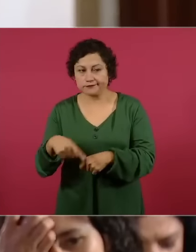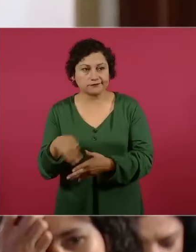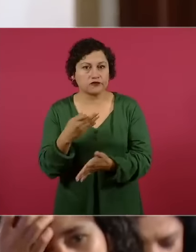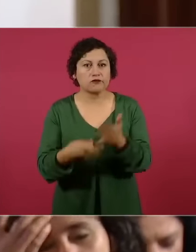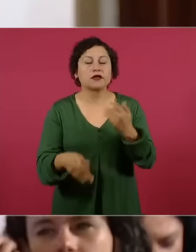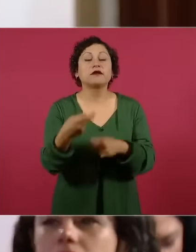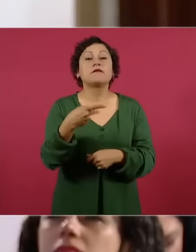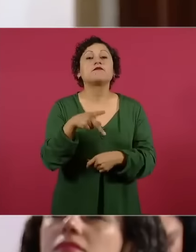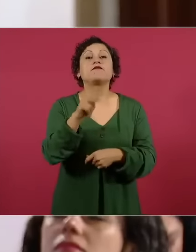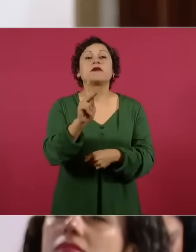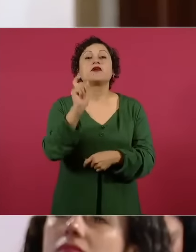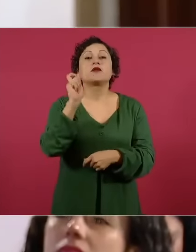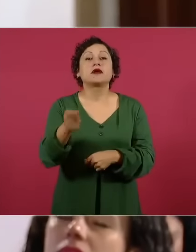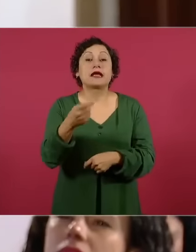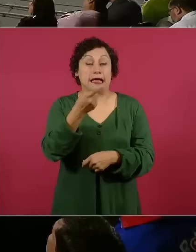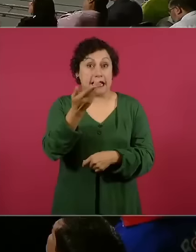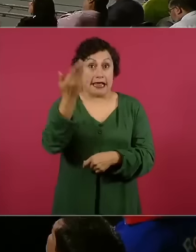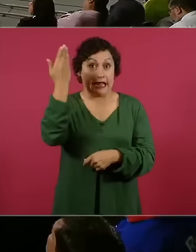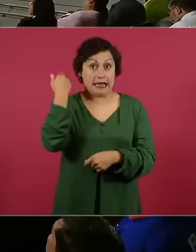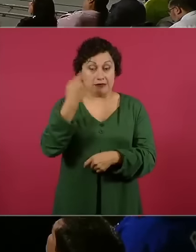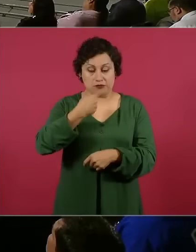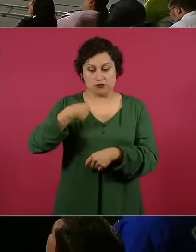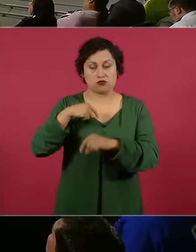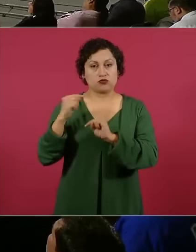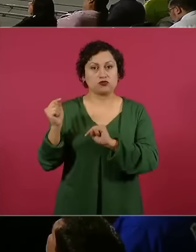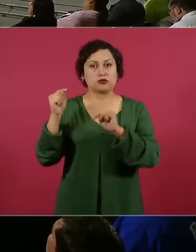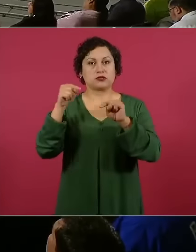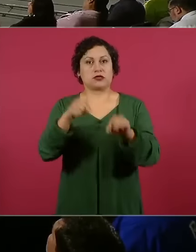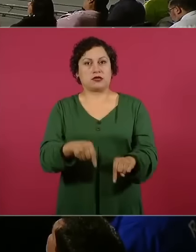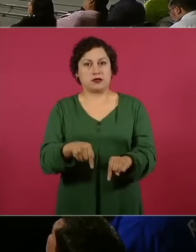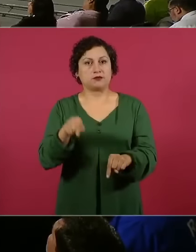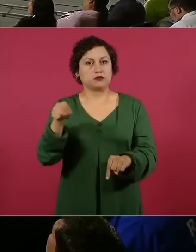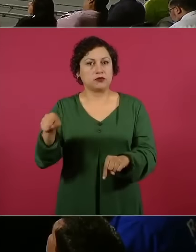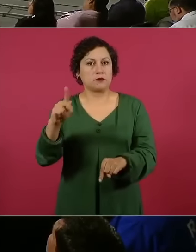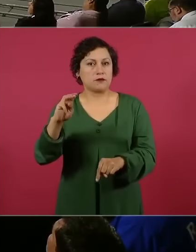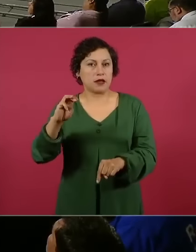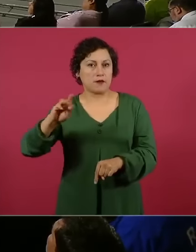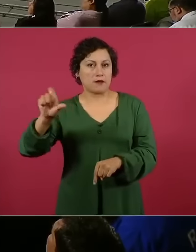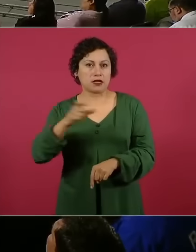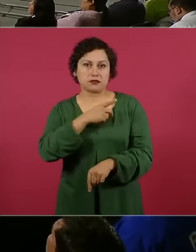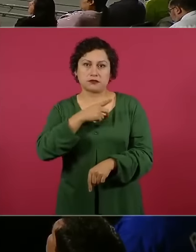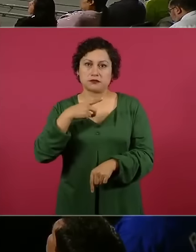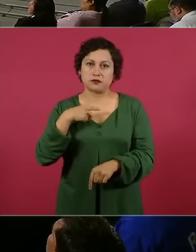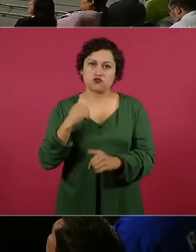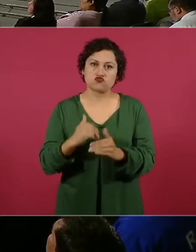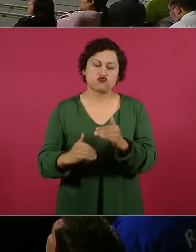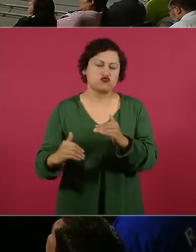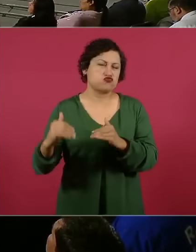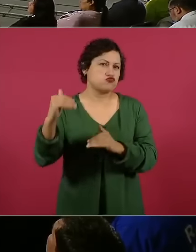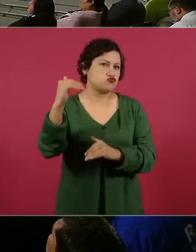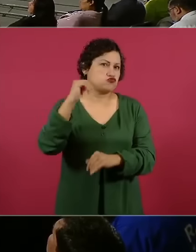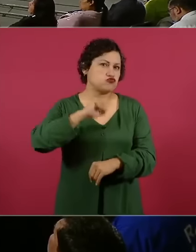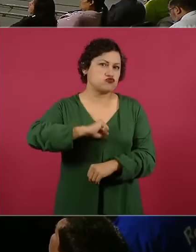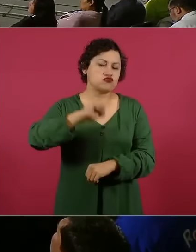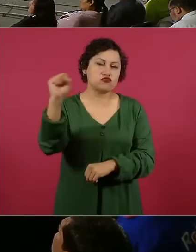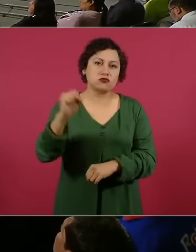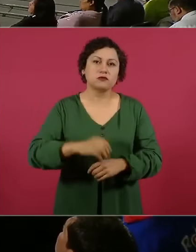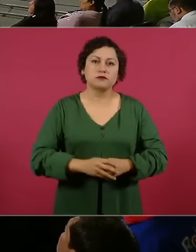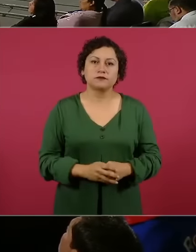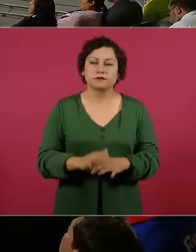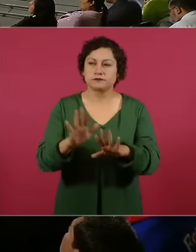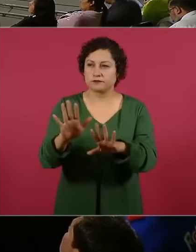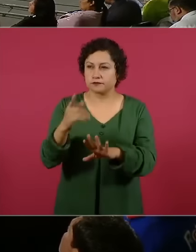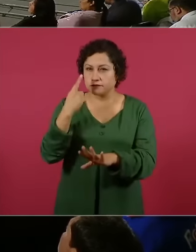era mayor la deuda. A ver si tenemos por ahí la deuda de Pemex. Nos paramos un